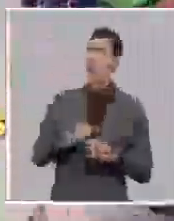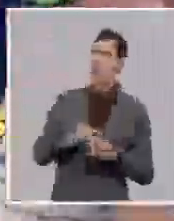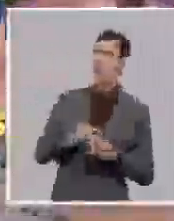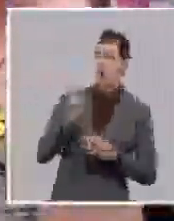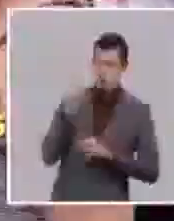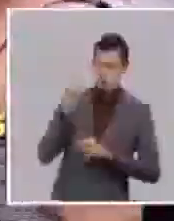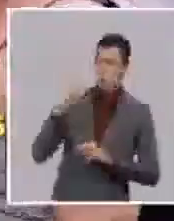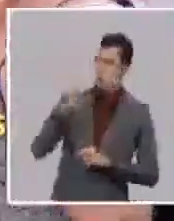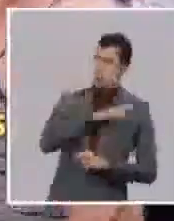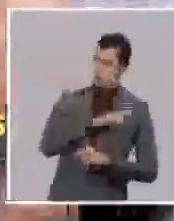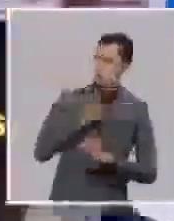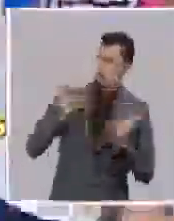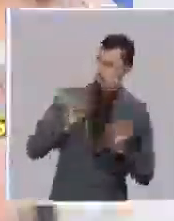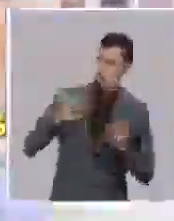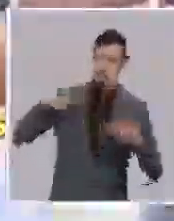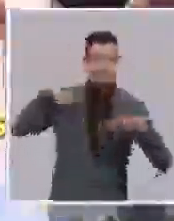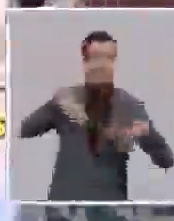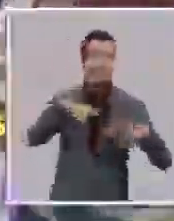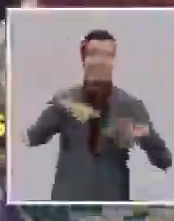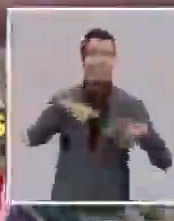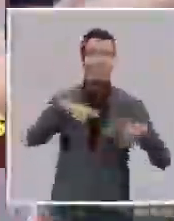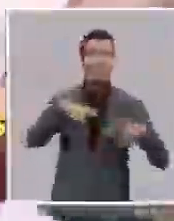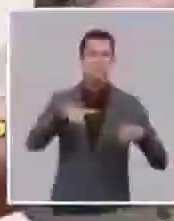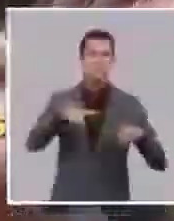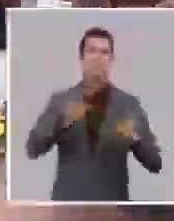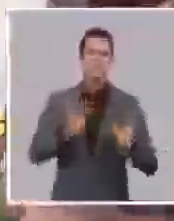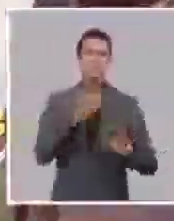educación, de superación, se comporten